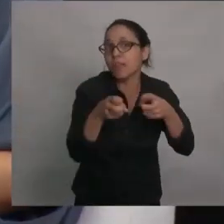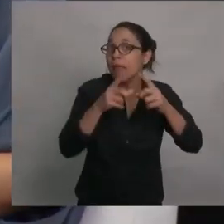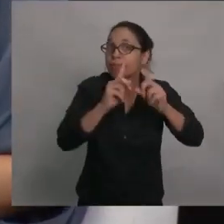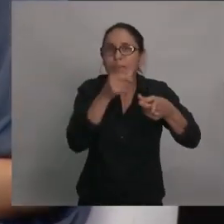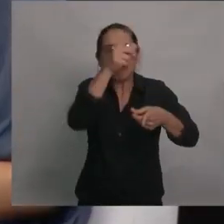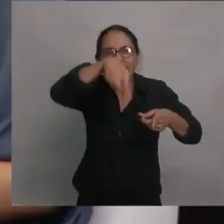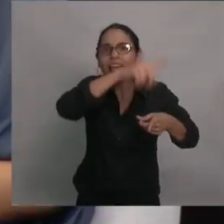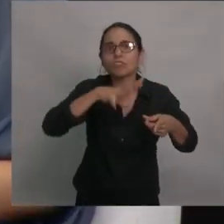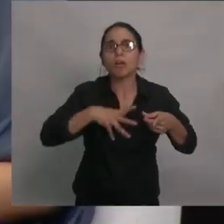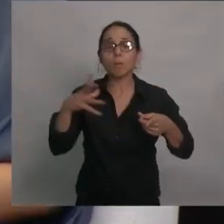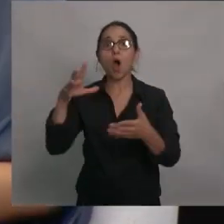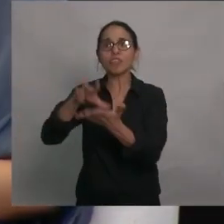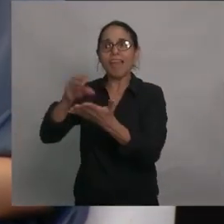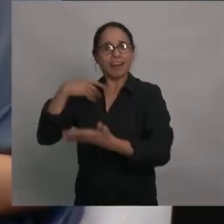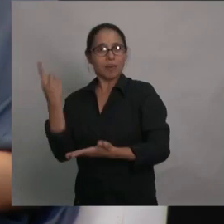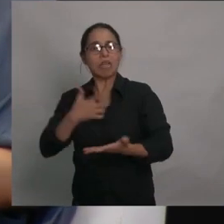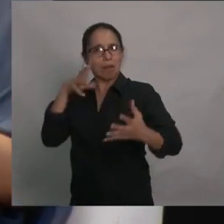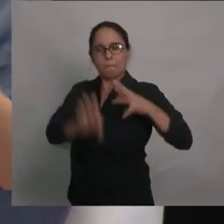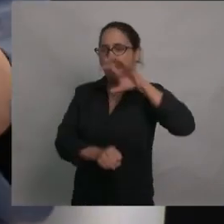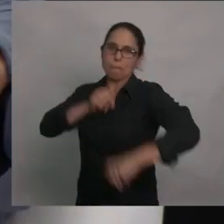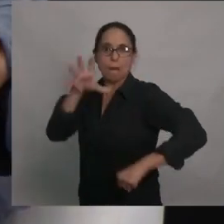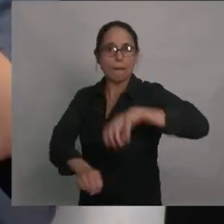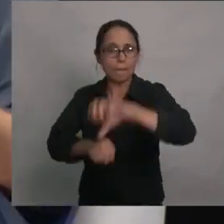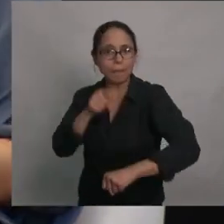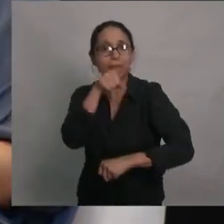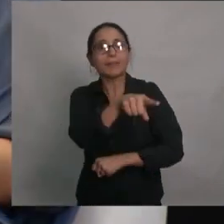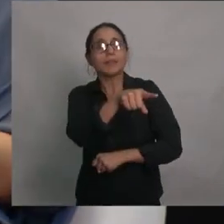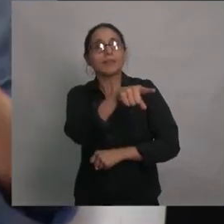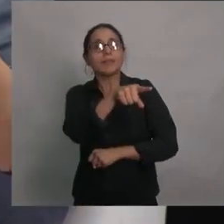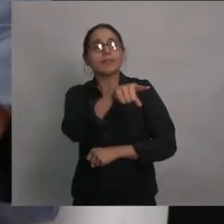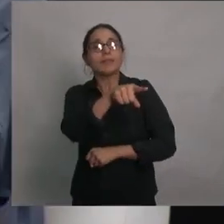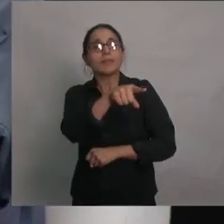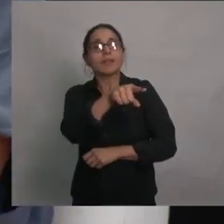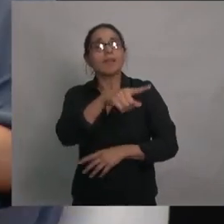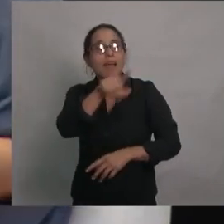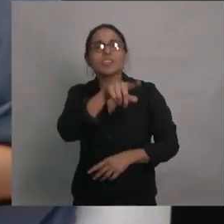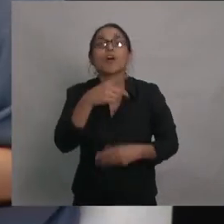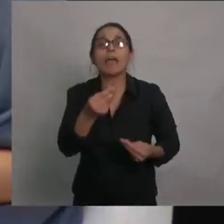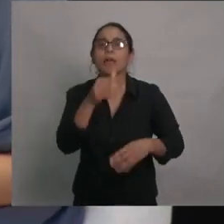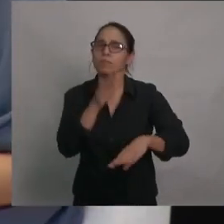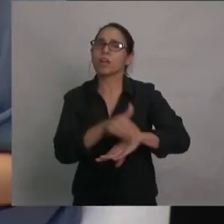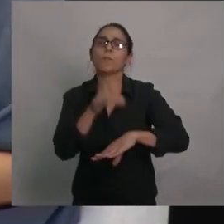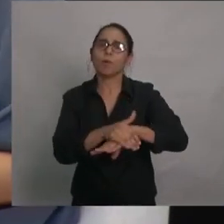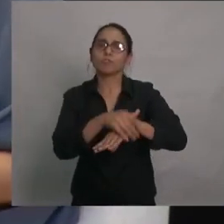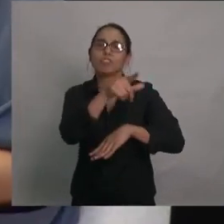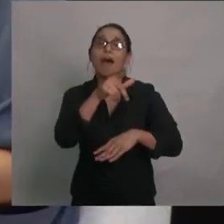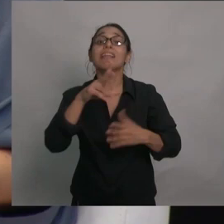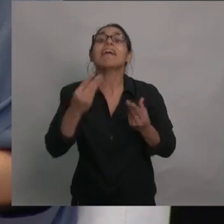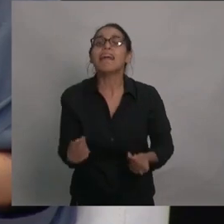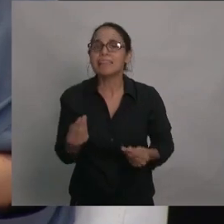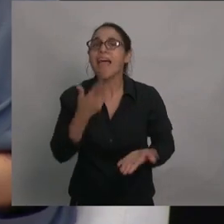con nuestros comunes, son las grandes, digamos, culpables de la evasión